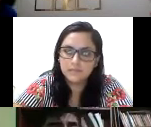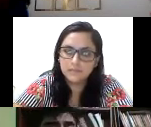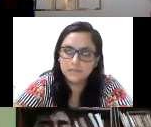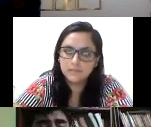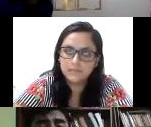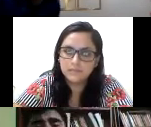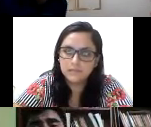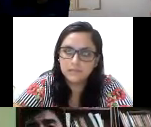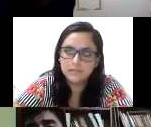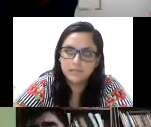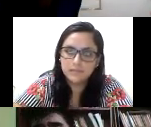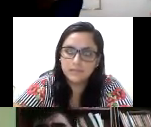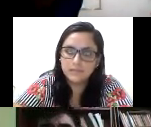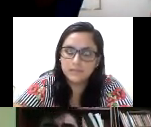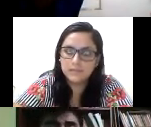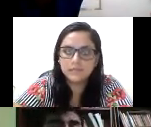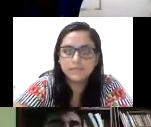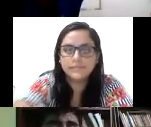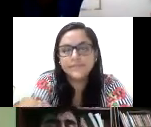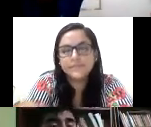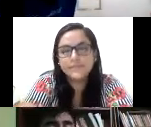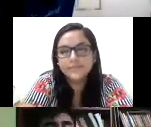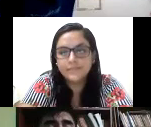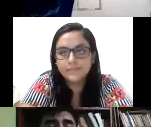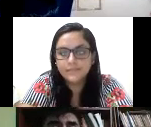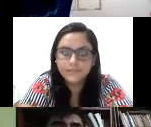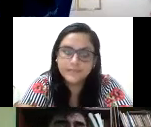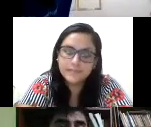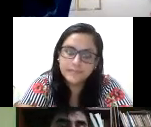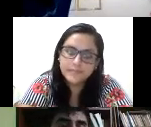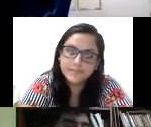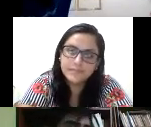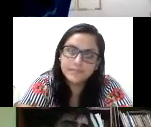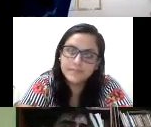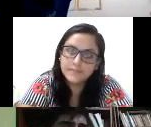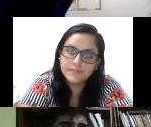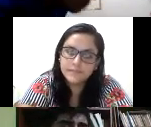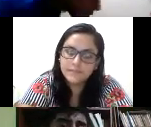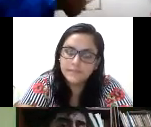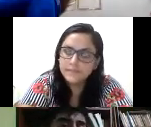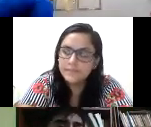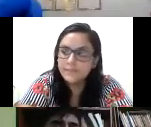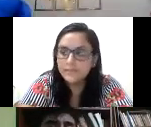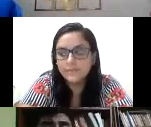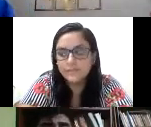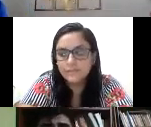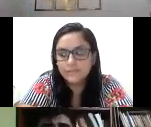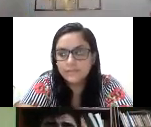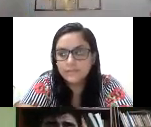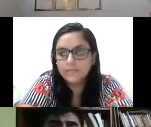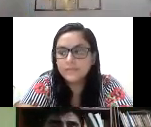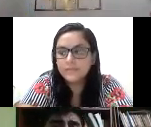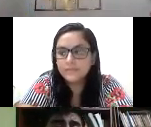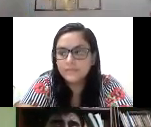estudiado. Si bien es cierto, hay, pues, digamos, investigaciones profundas sobre ello, podemos mencionar de que las variantes se desconocen